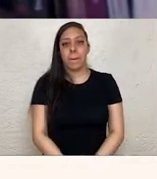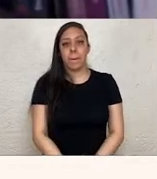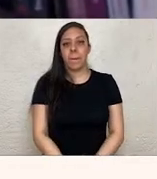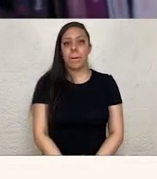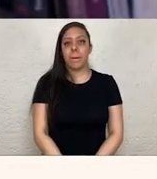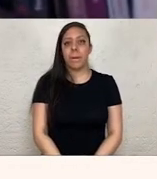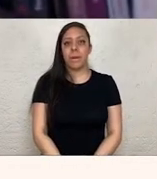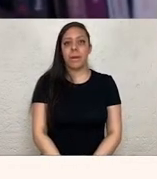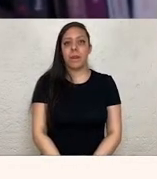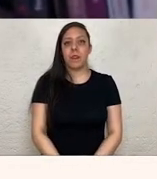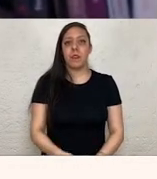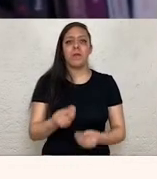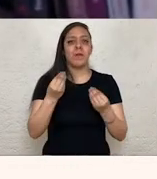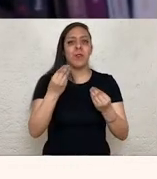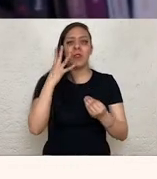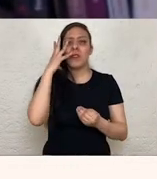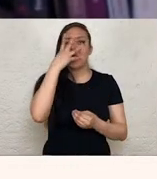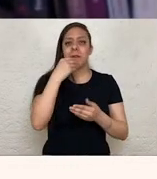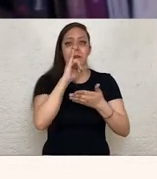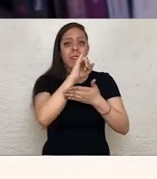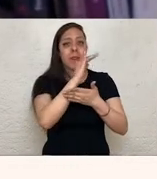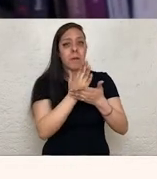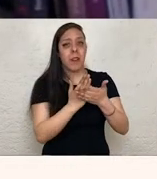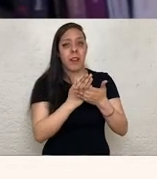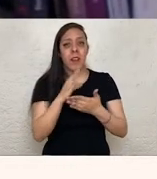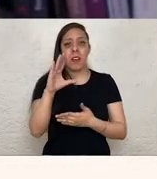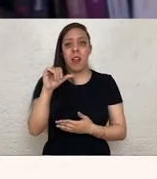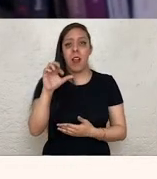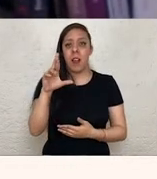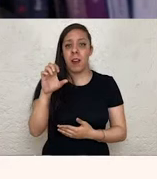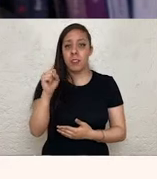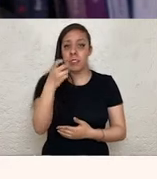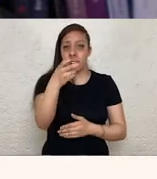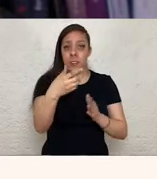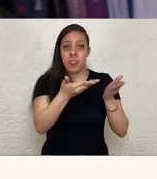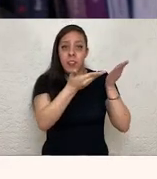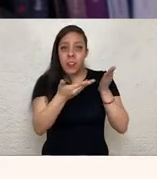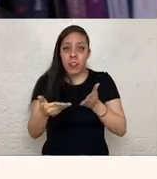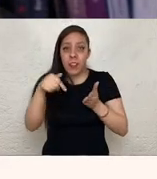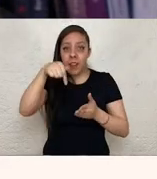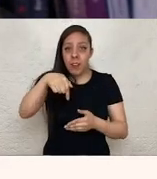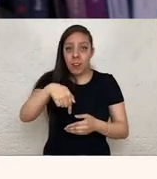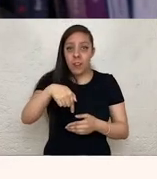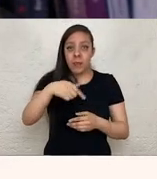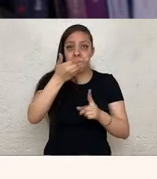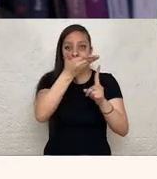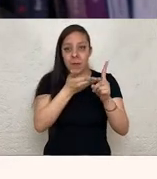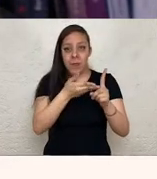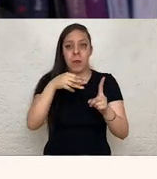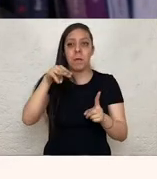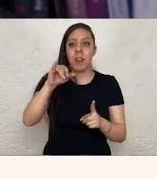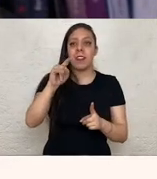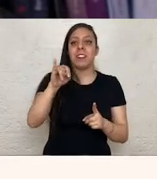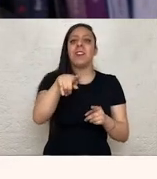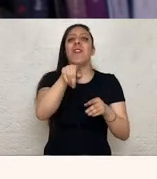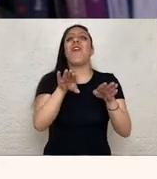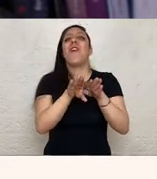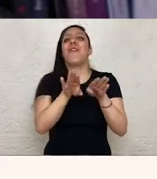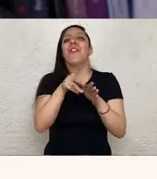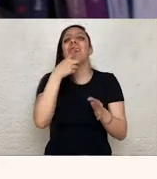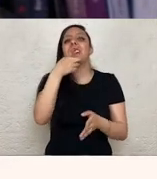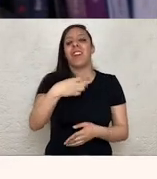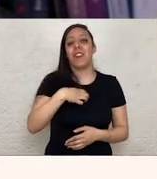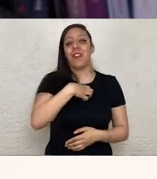Muy, muy bonita la imagen que ha traído Camila, ¿no? Porque nos ha traído aquí a Malintzin y ha dicho, Malintzin